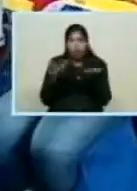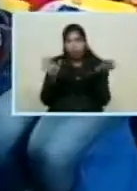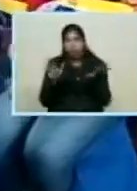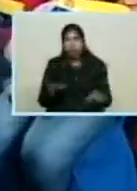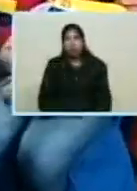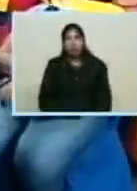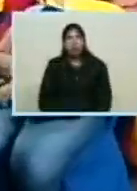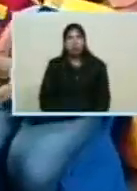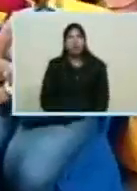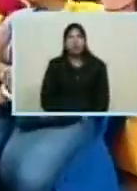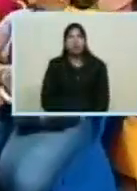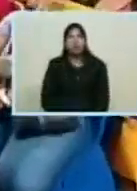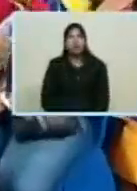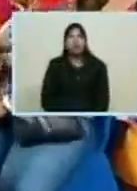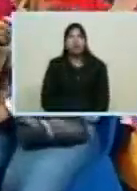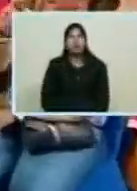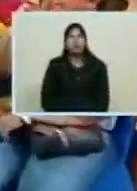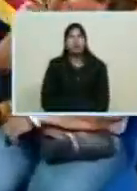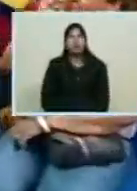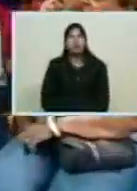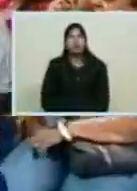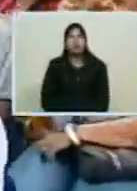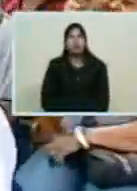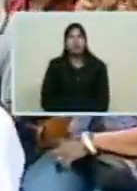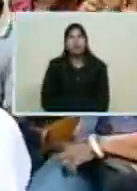es Cecilia, nada más, cuidado,